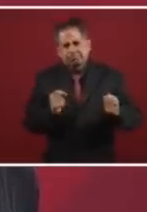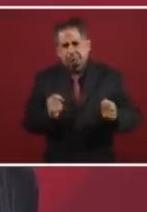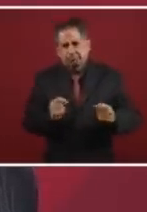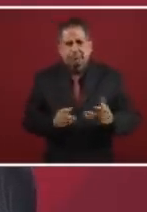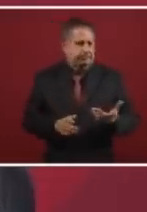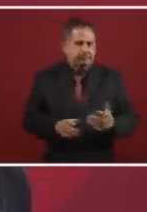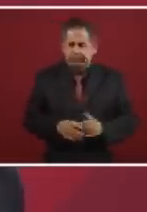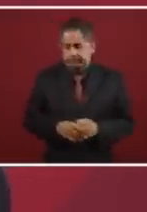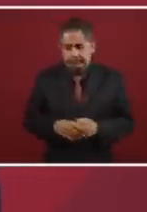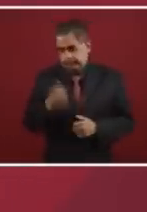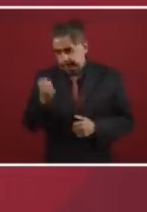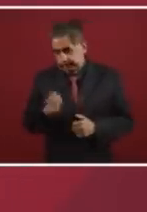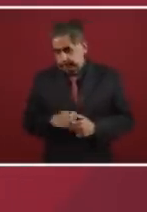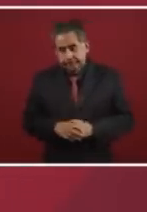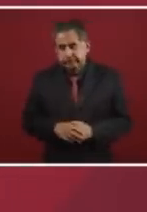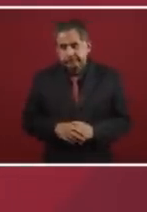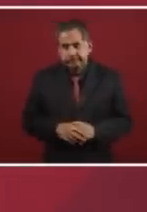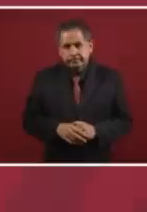eso